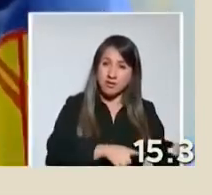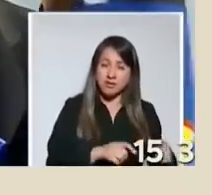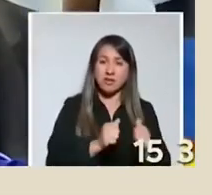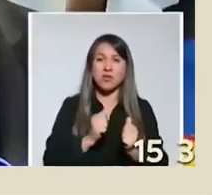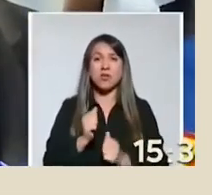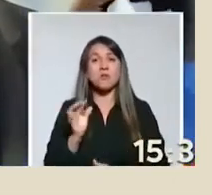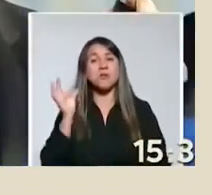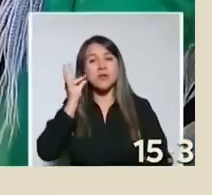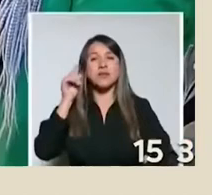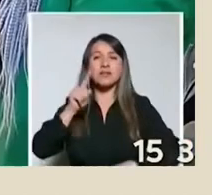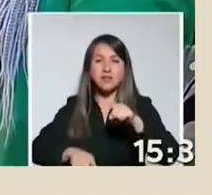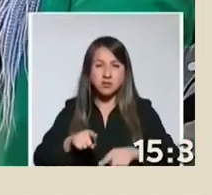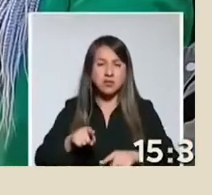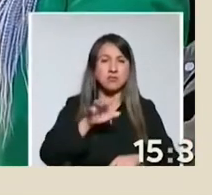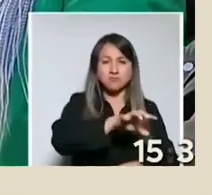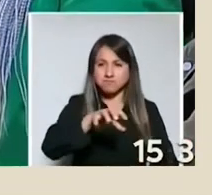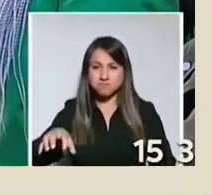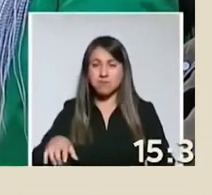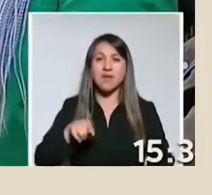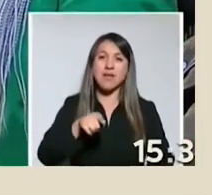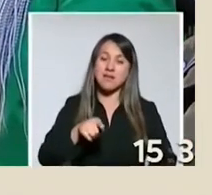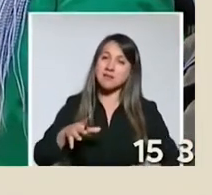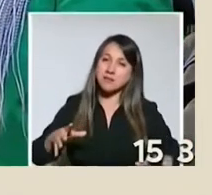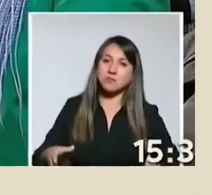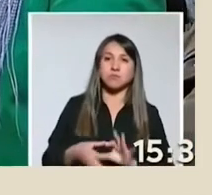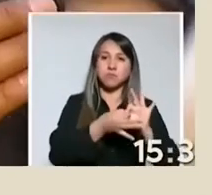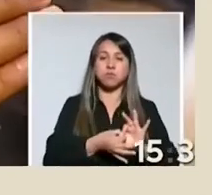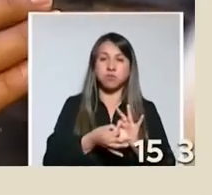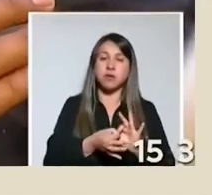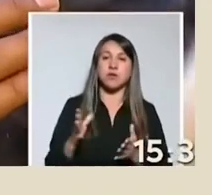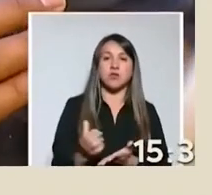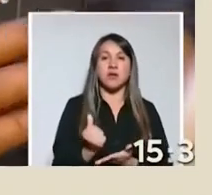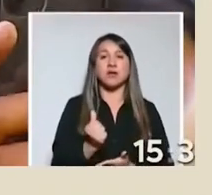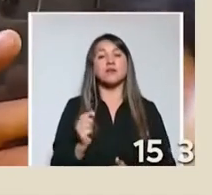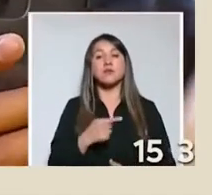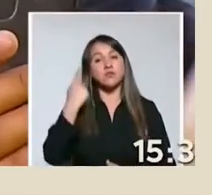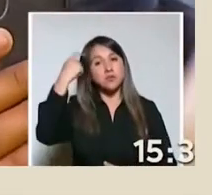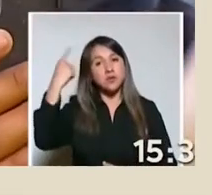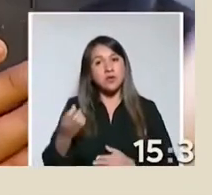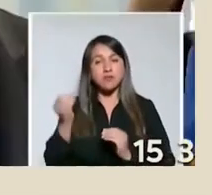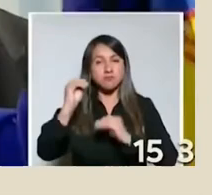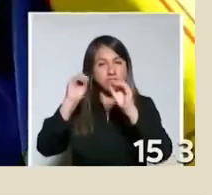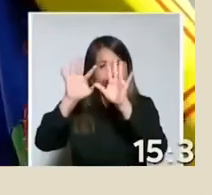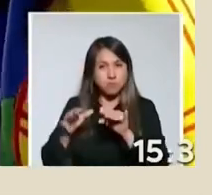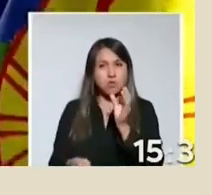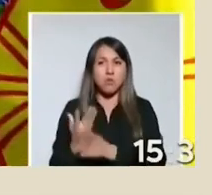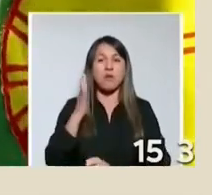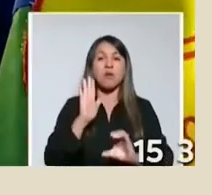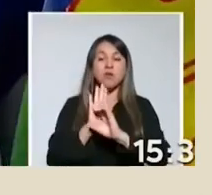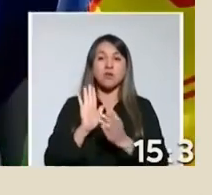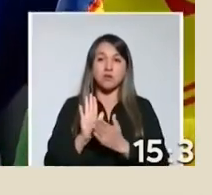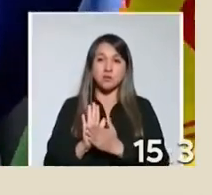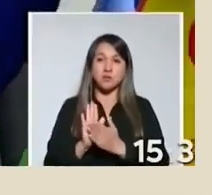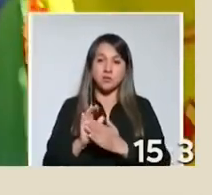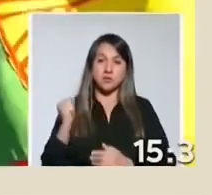de un proceso mucho más radical que en el resto de los países de América Latina sobre todo en el caso de Chile, donde el establishment que se